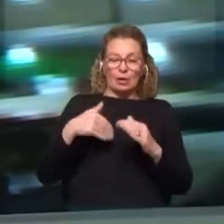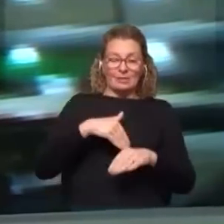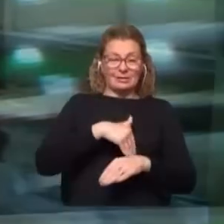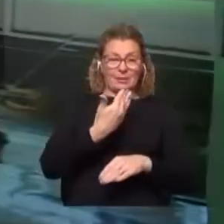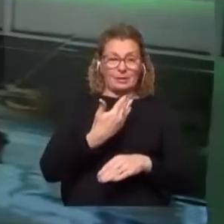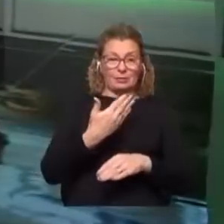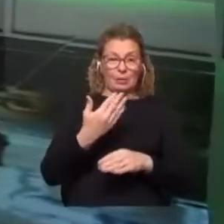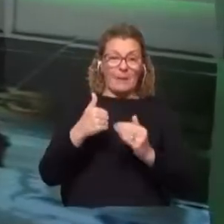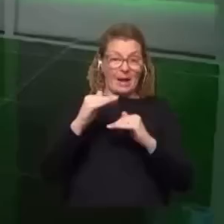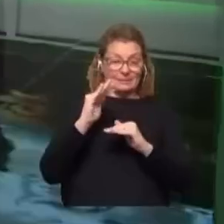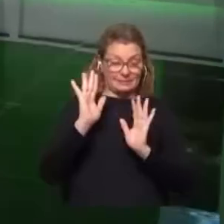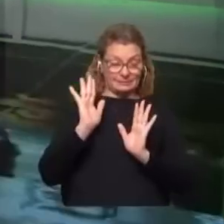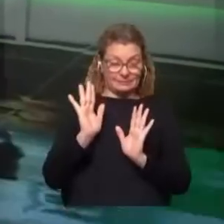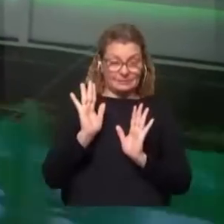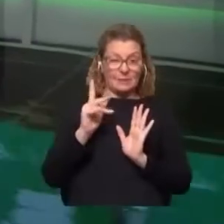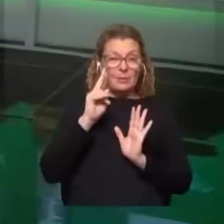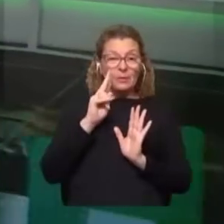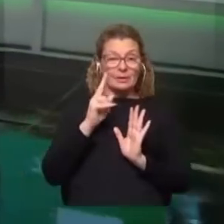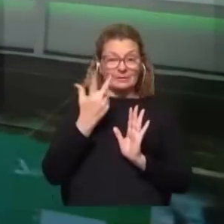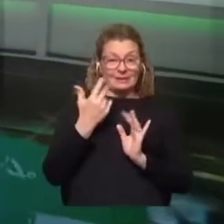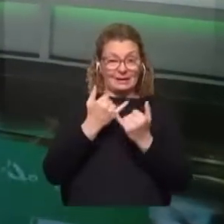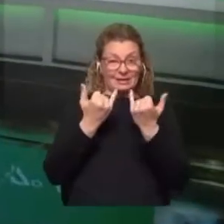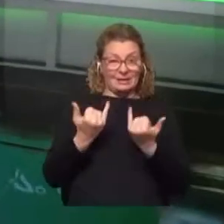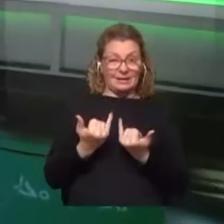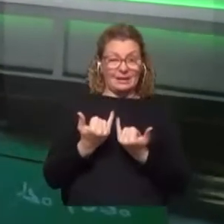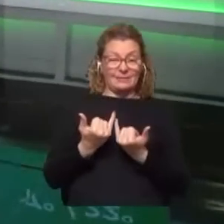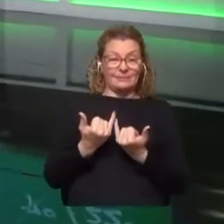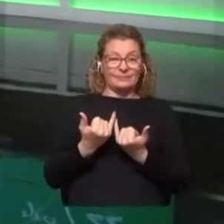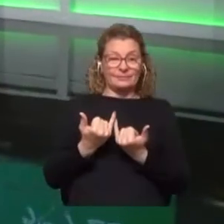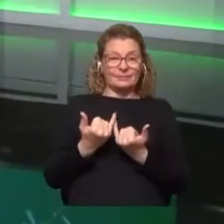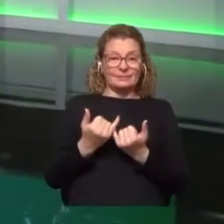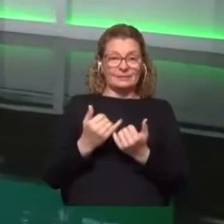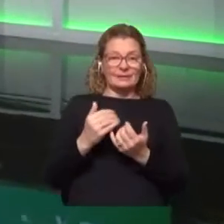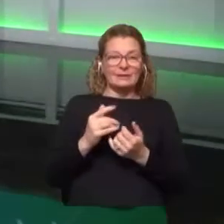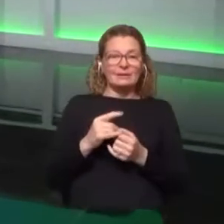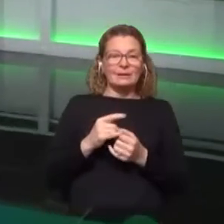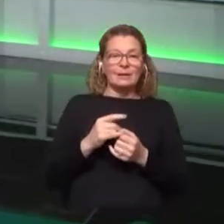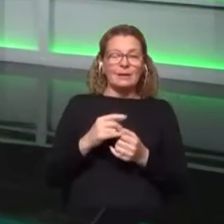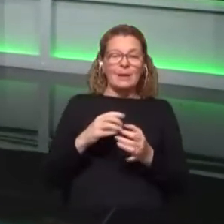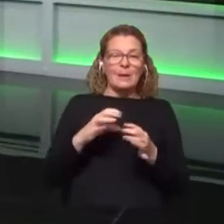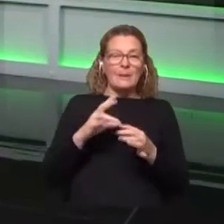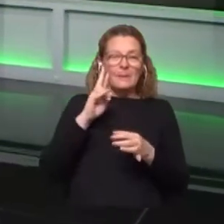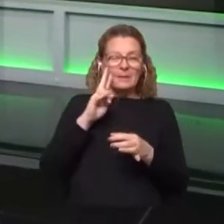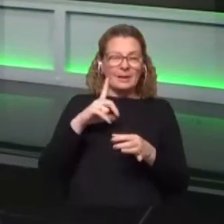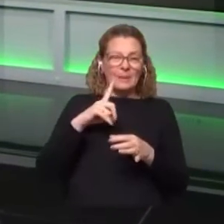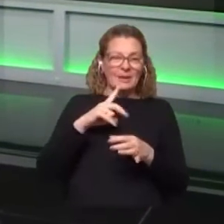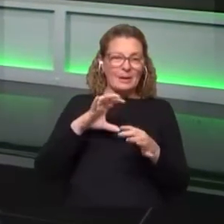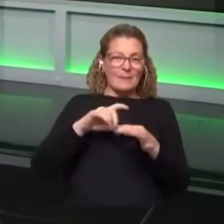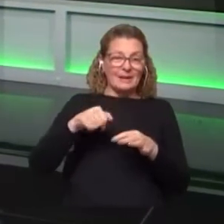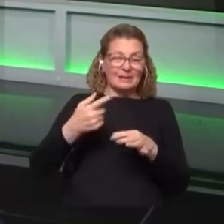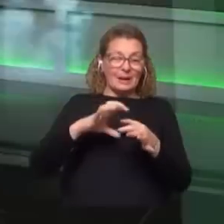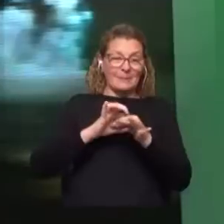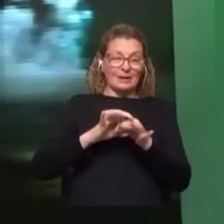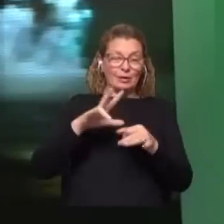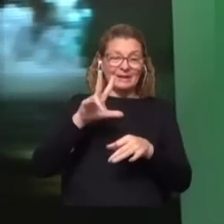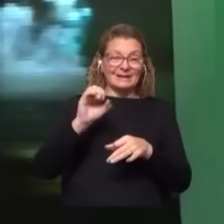pero vamos a ver cómo estará estos próximos tres días en el área metropolitana Ahí está lo que se espera que ocurra mañana miércoles